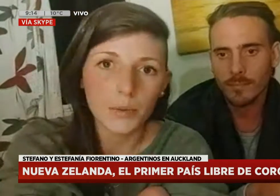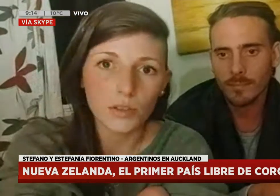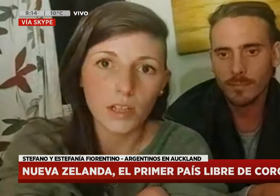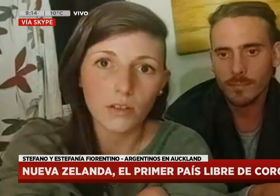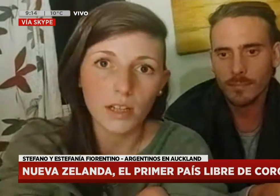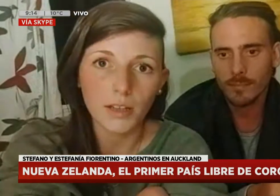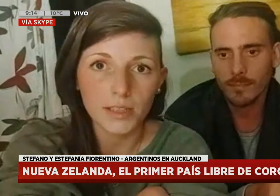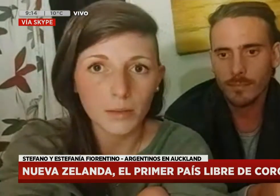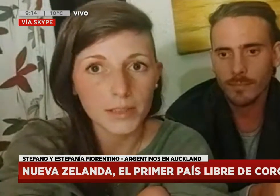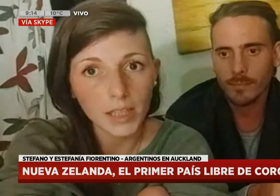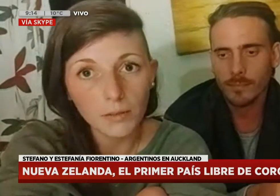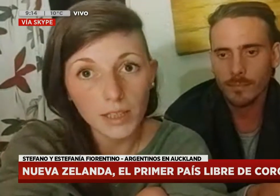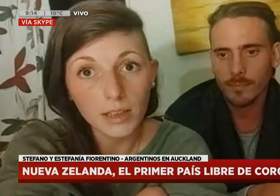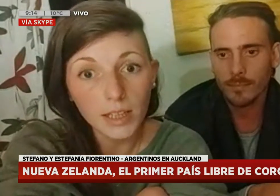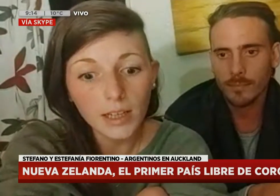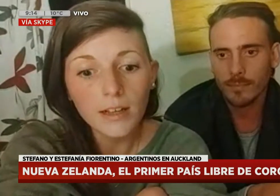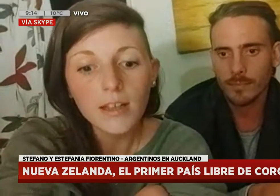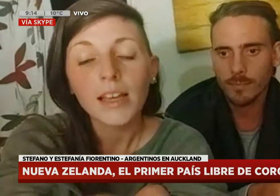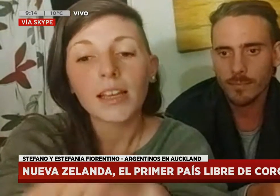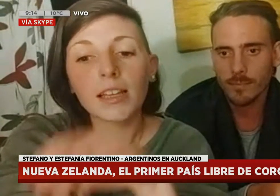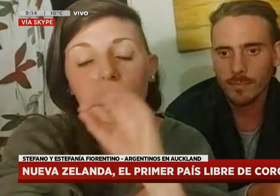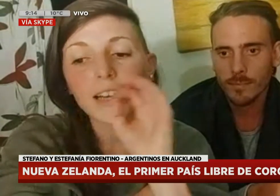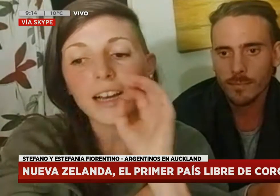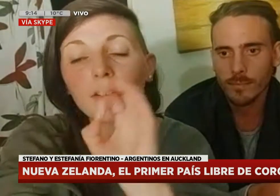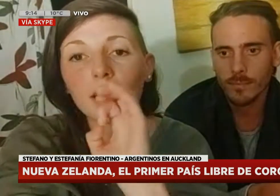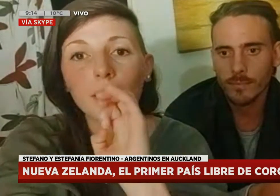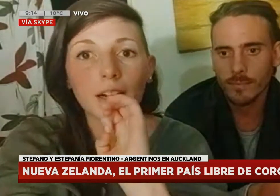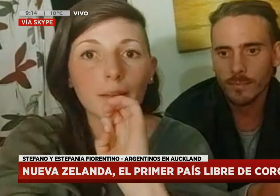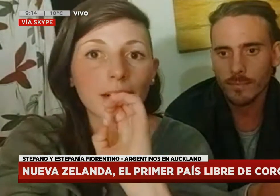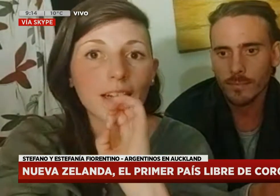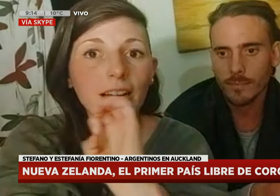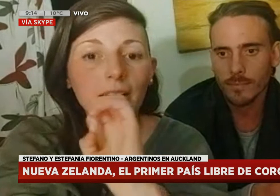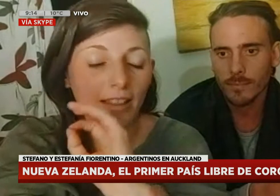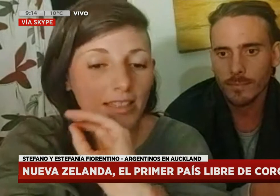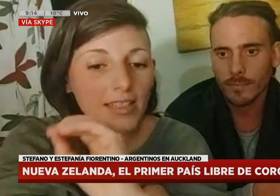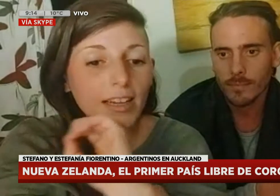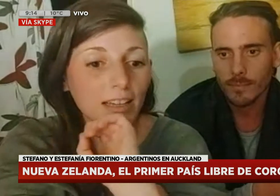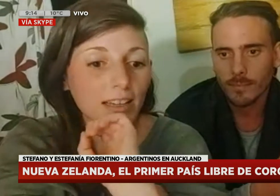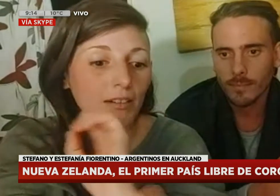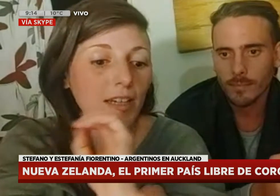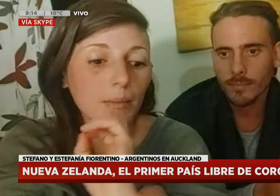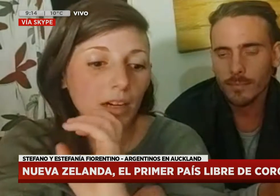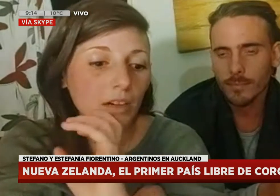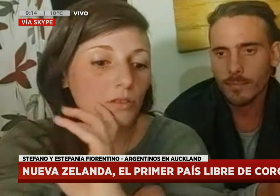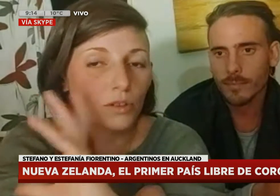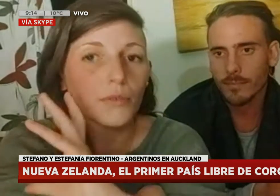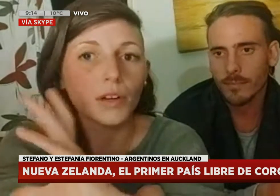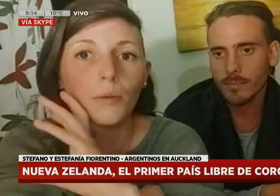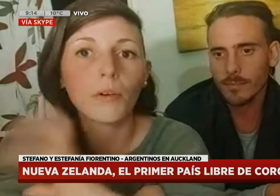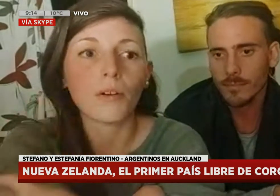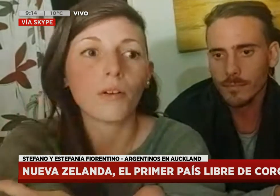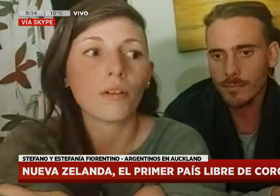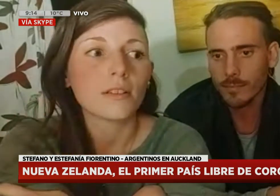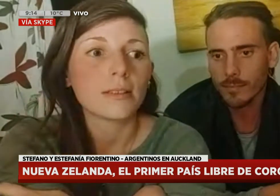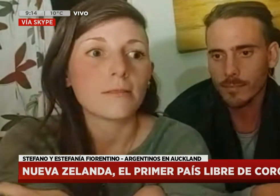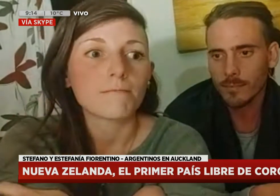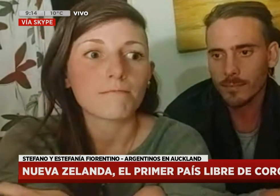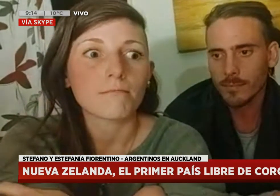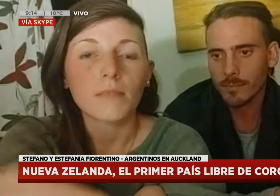iban, claro, a ser las personas con las que ibas a pasar la cuarentena. Y algo que remarca, que decía, y que la verdad que para nosotros fue como